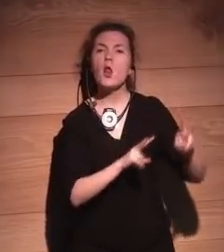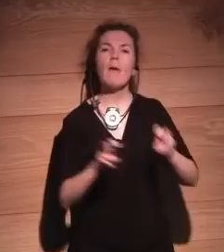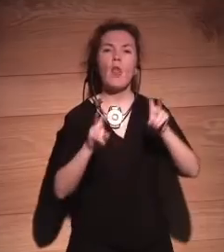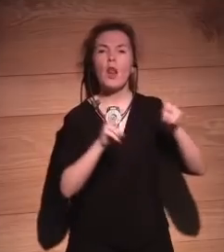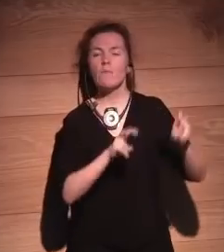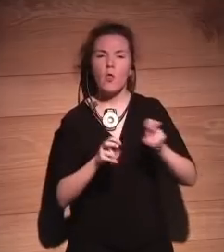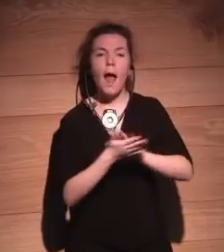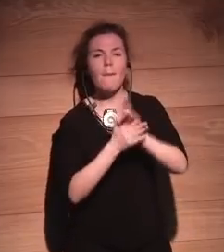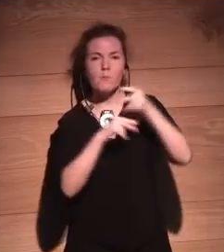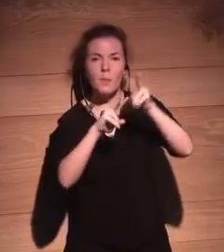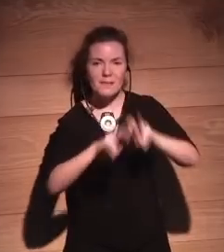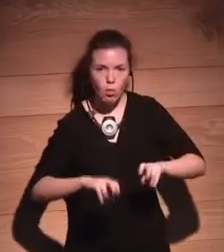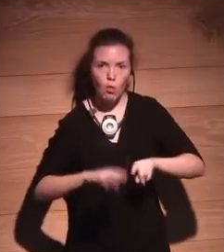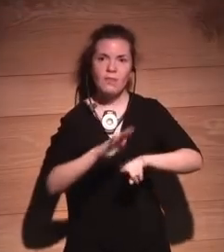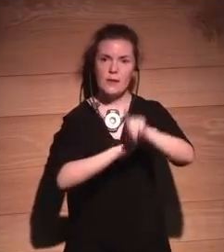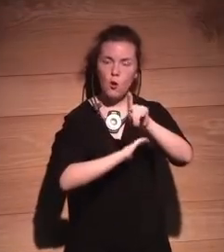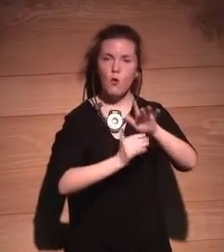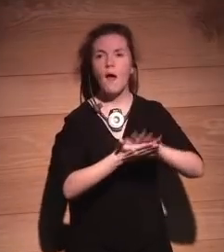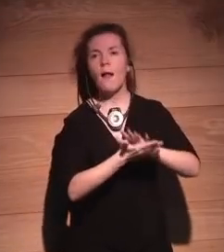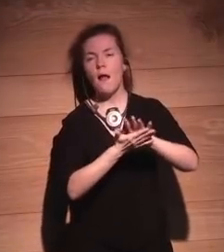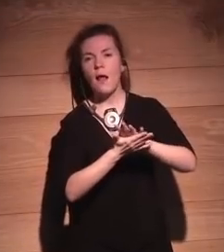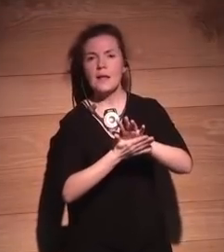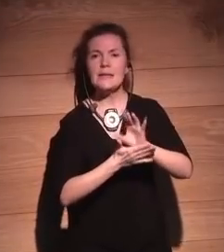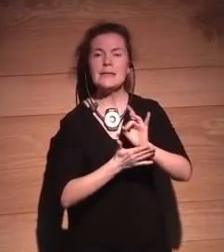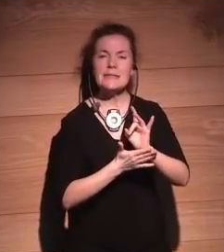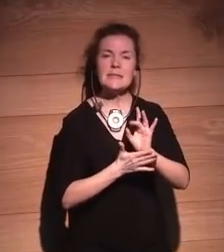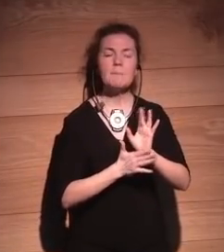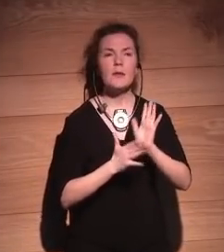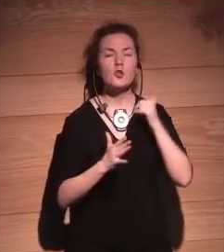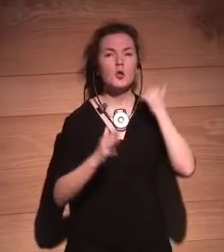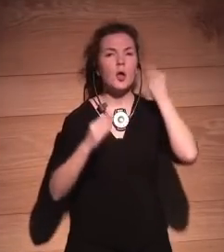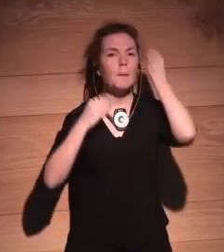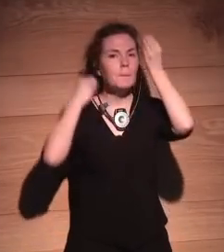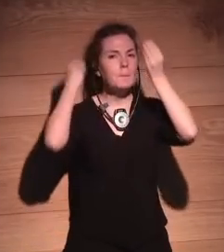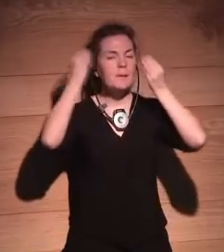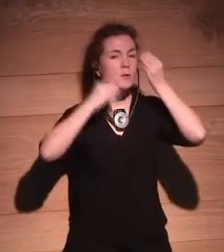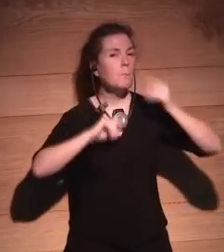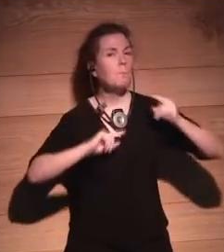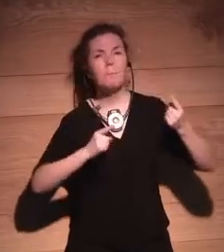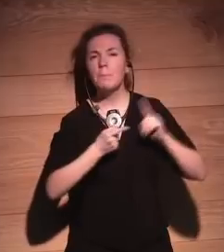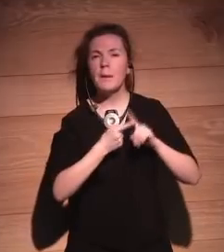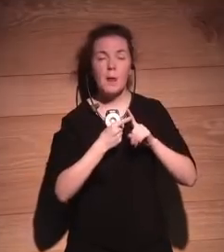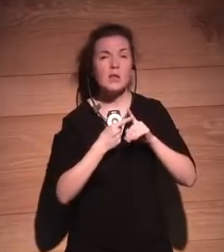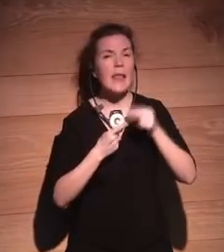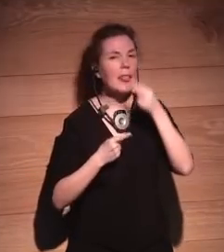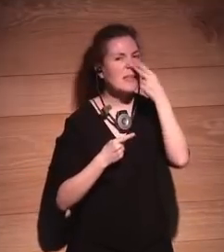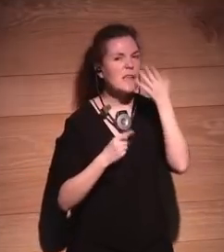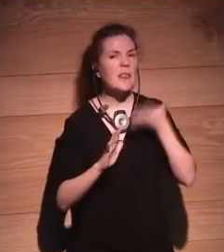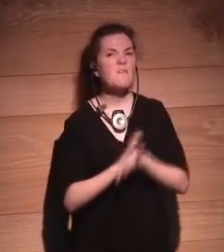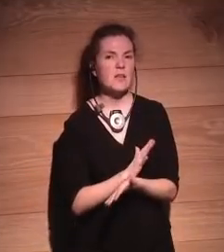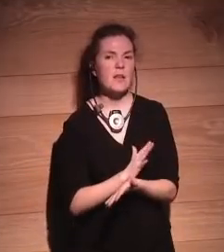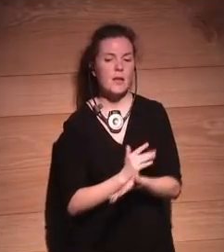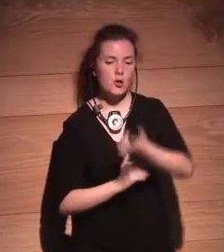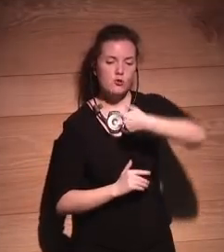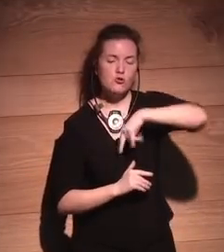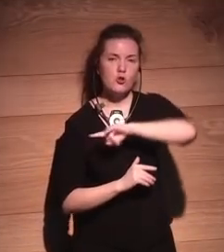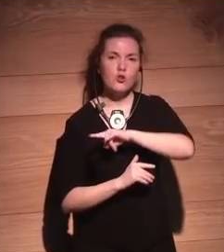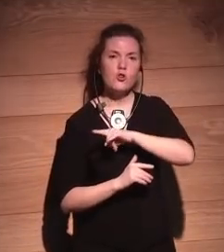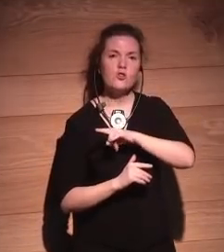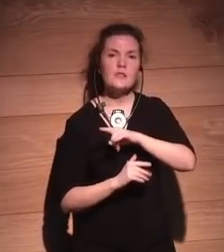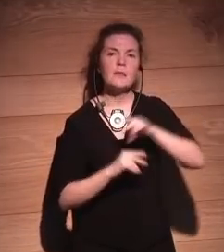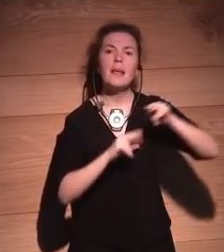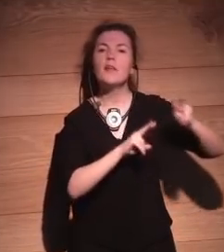muchísimo de innovación, hablamos muchísimo de investigación y desarrollo, Creo que en primer lugar sería interesante definir qué queremos decir